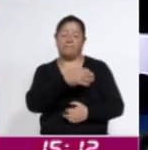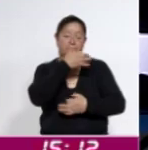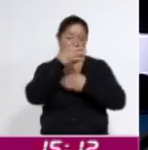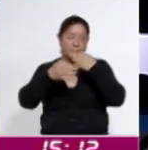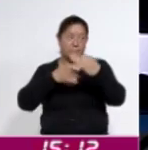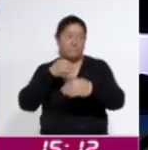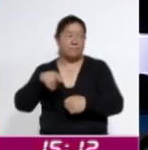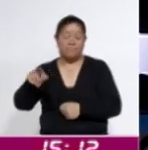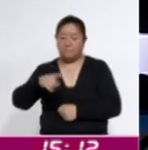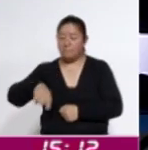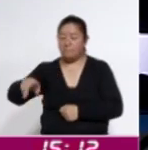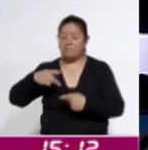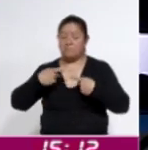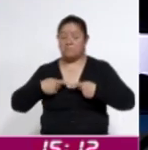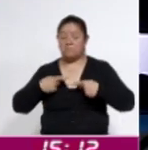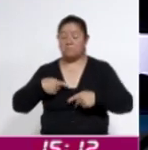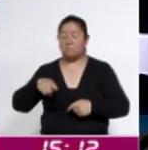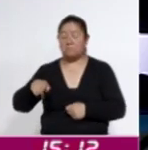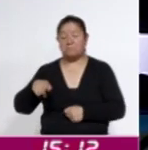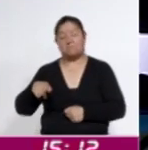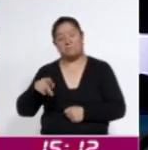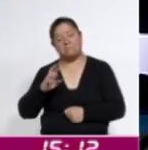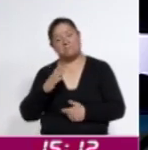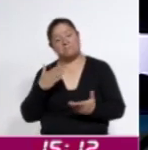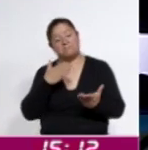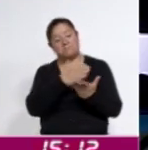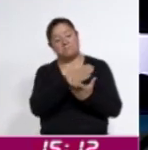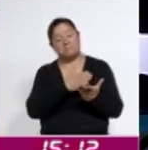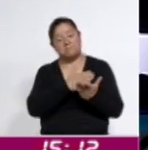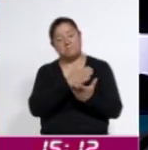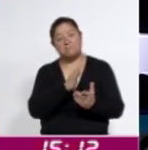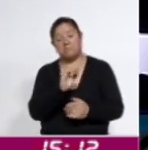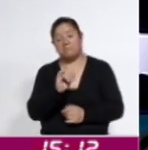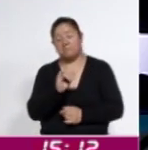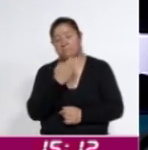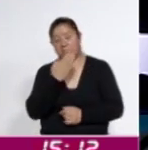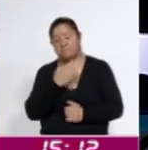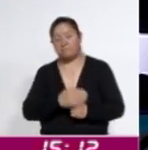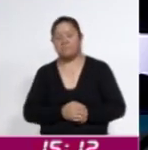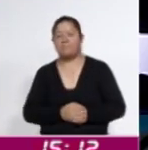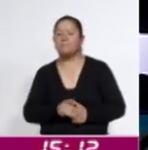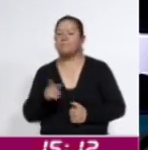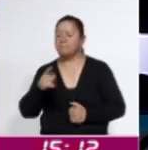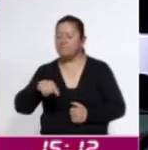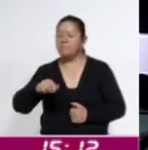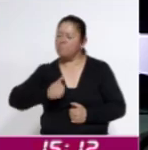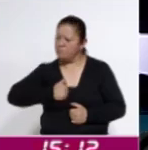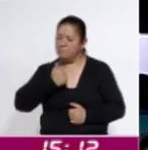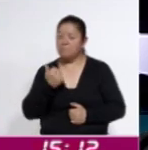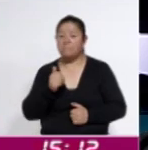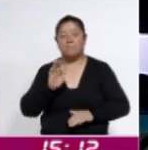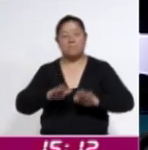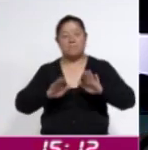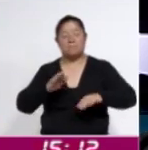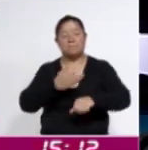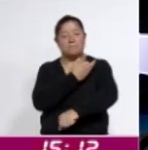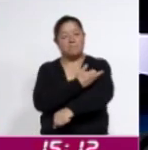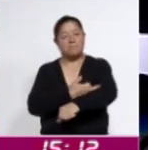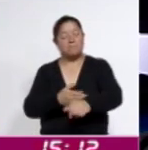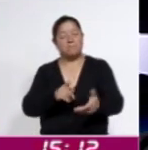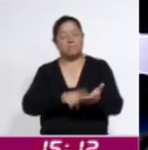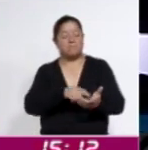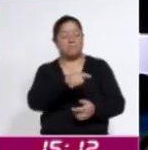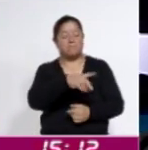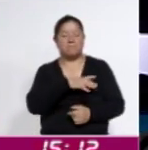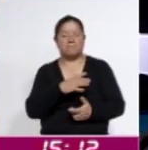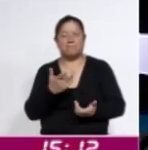de la ciudadanía. De verdad, hay que aprovechar esta jornada, porque en muchos de los casos hay problemas al interior de las familias porque se quedó